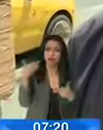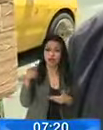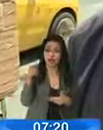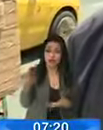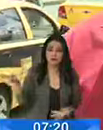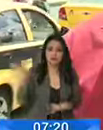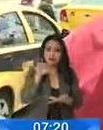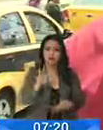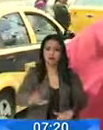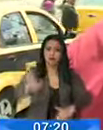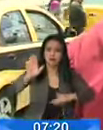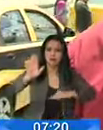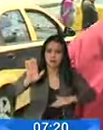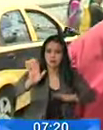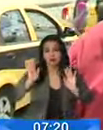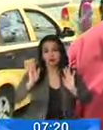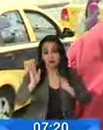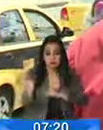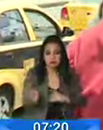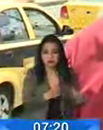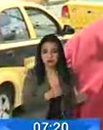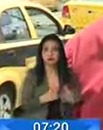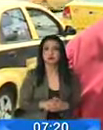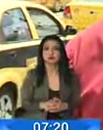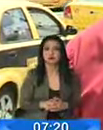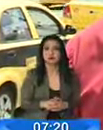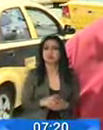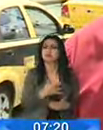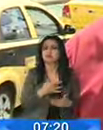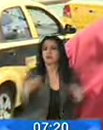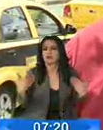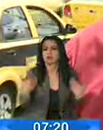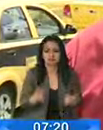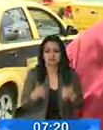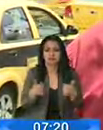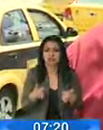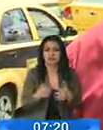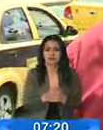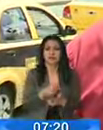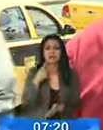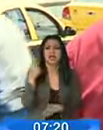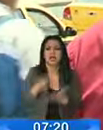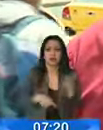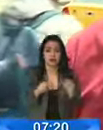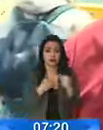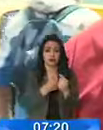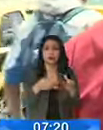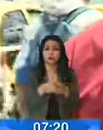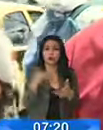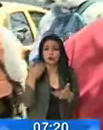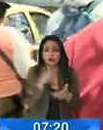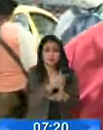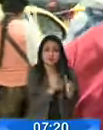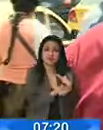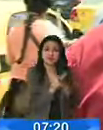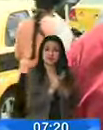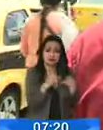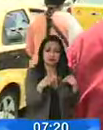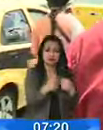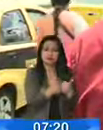nombrado. Por un lado, me alegro mucho que para que forme su propio partido político y